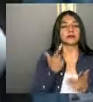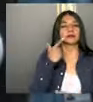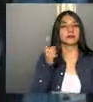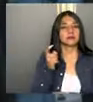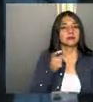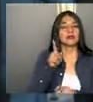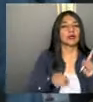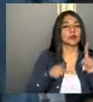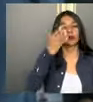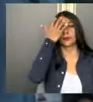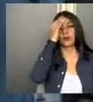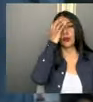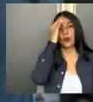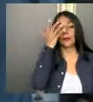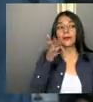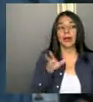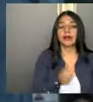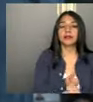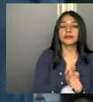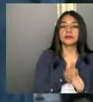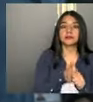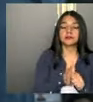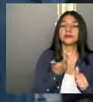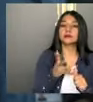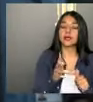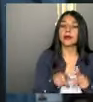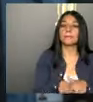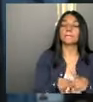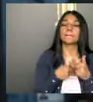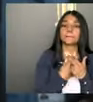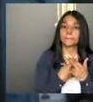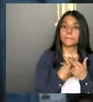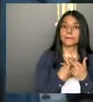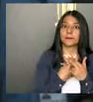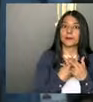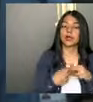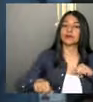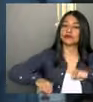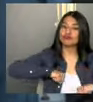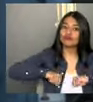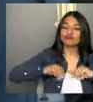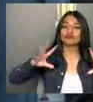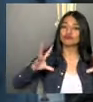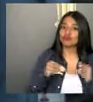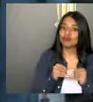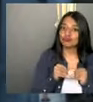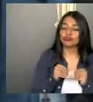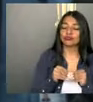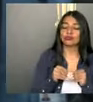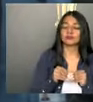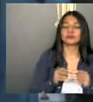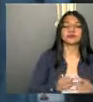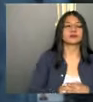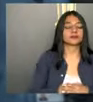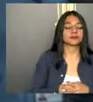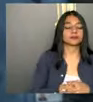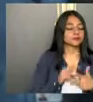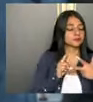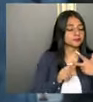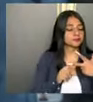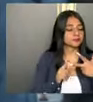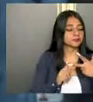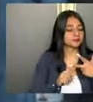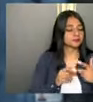de cara al inicio de la operación comercial. La otra es,